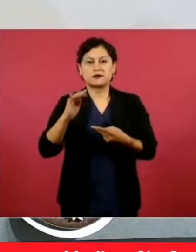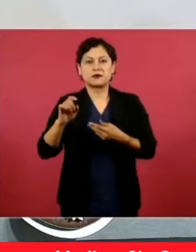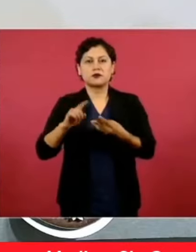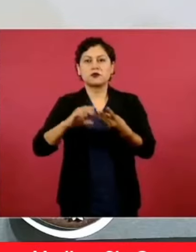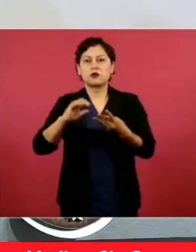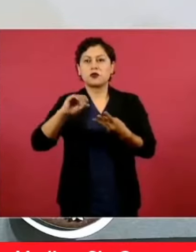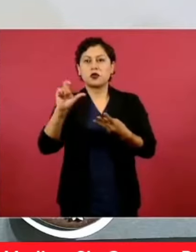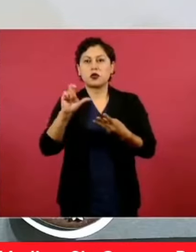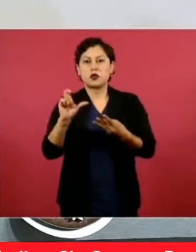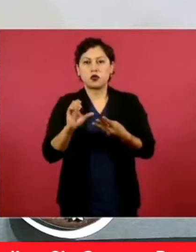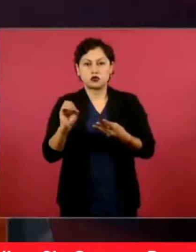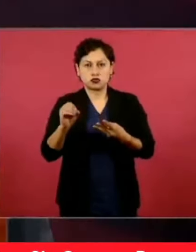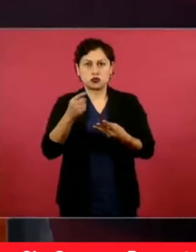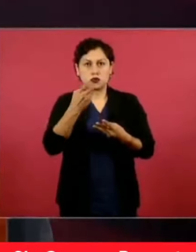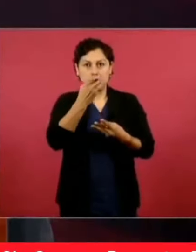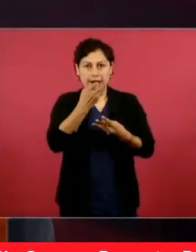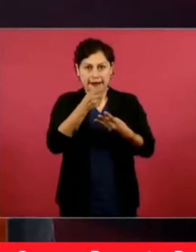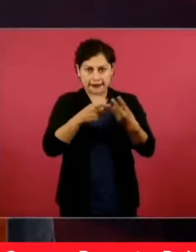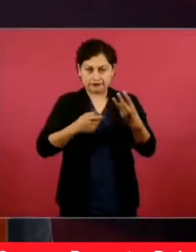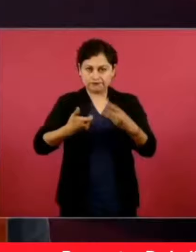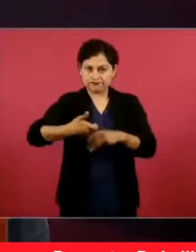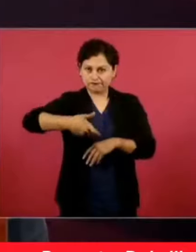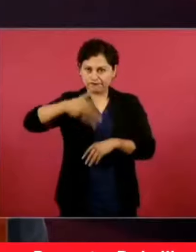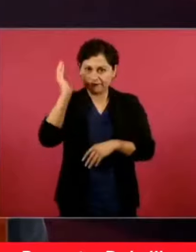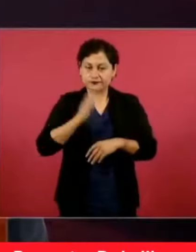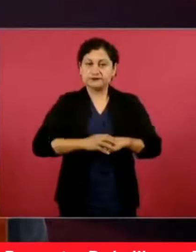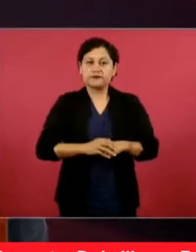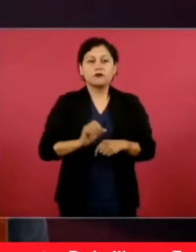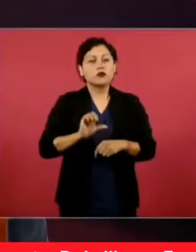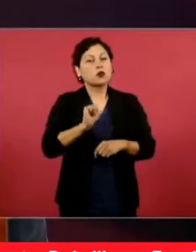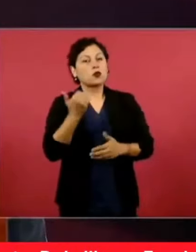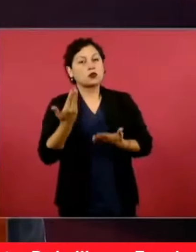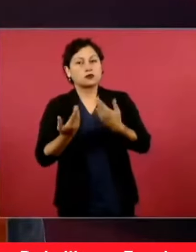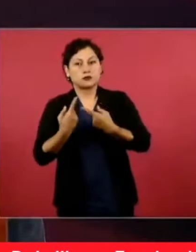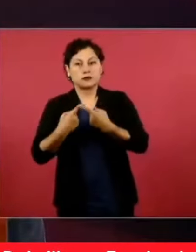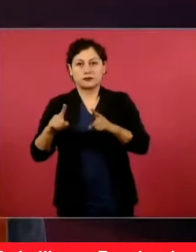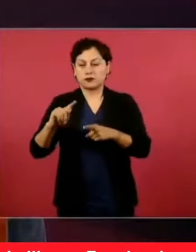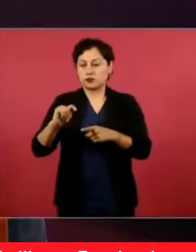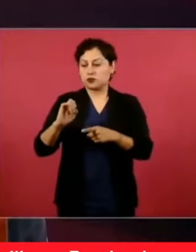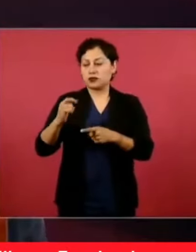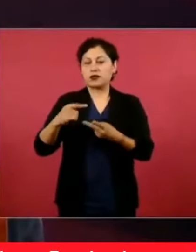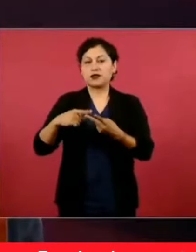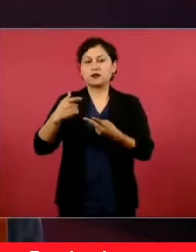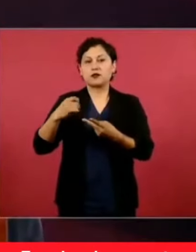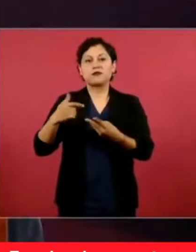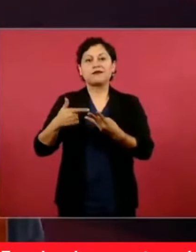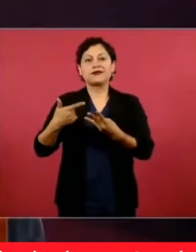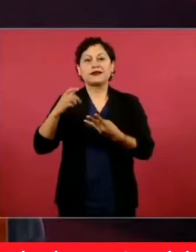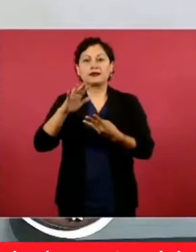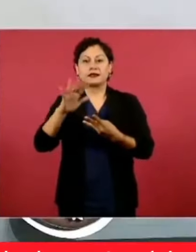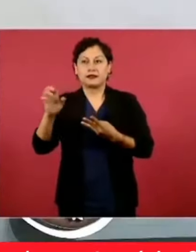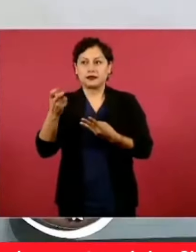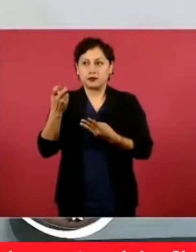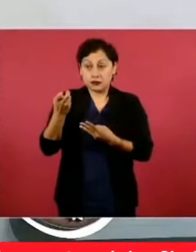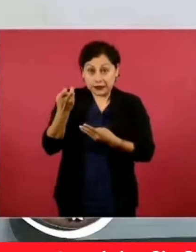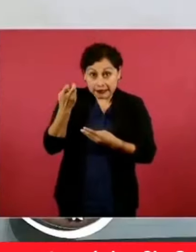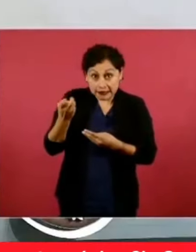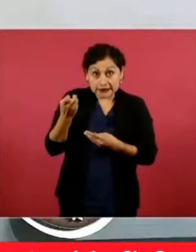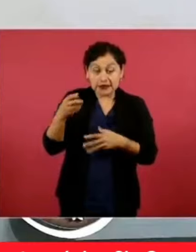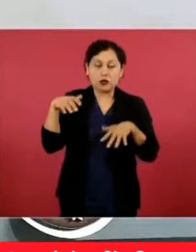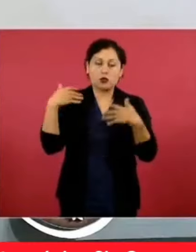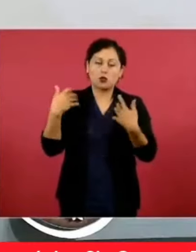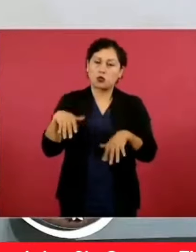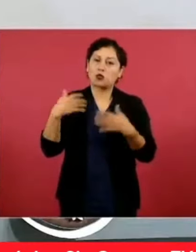las marcas con los indicadores más elevados, frente a Total, Golf y G500 como aquellas franquicias aliadas de